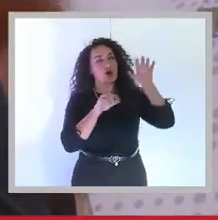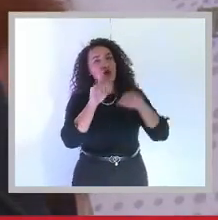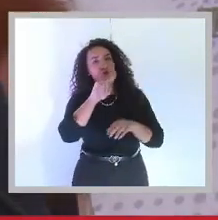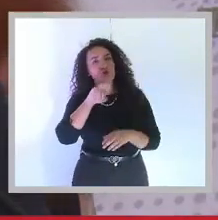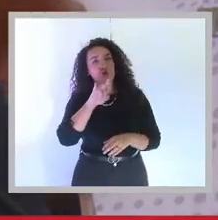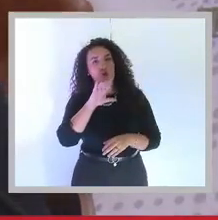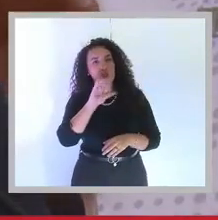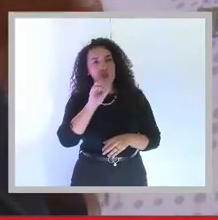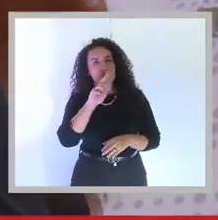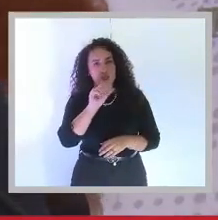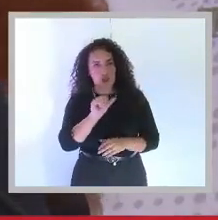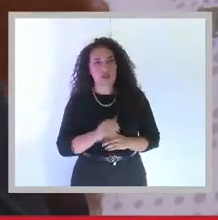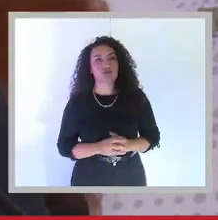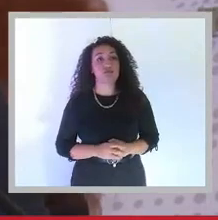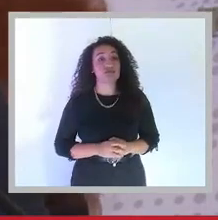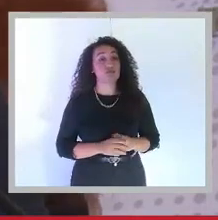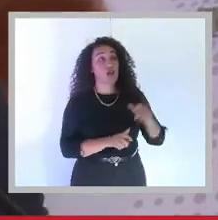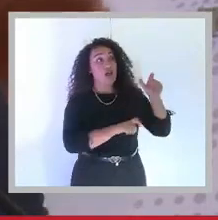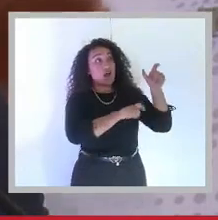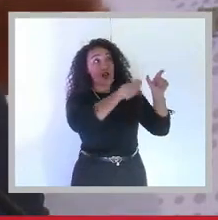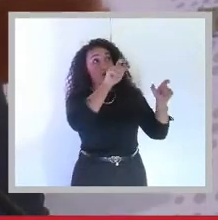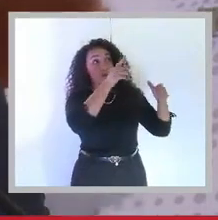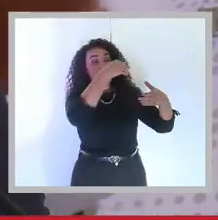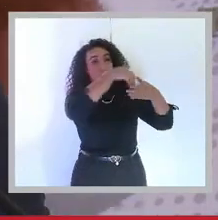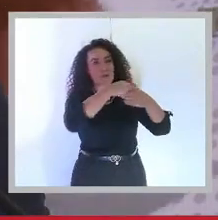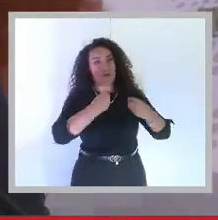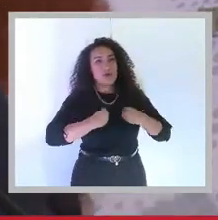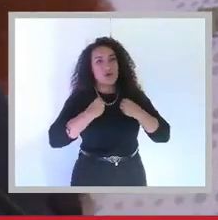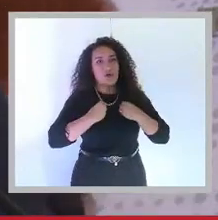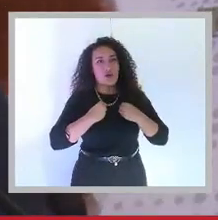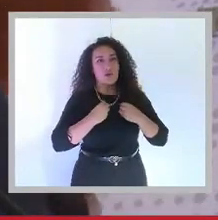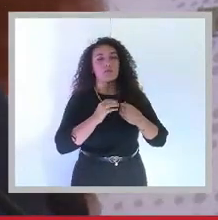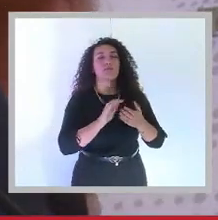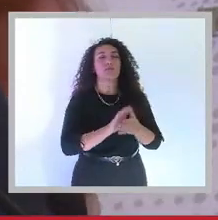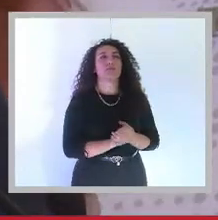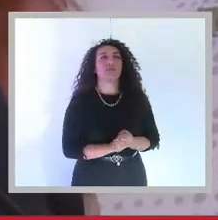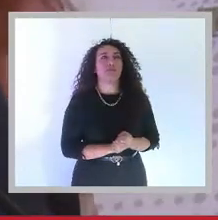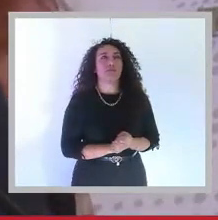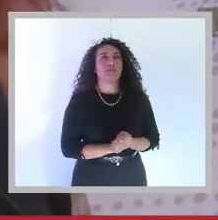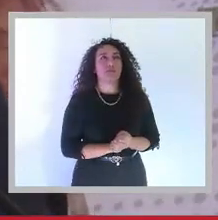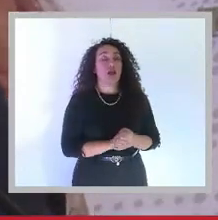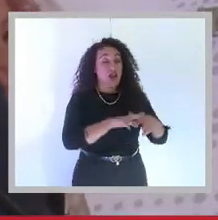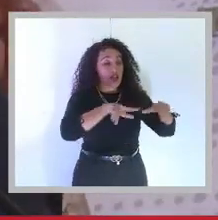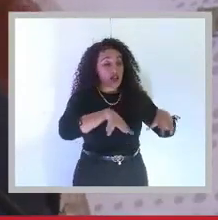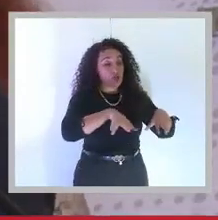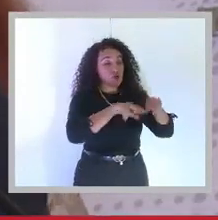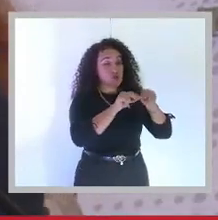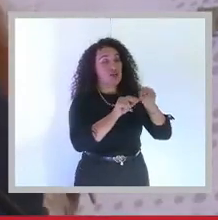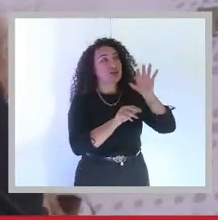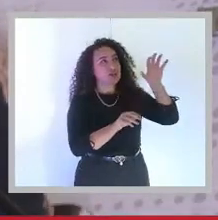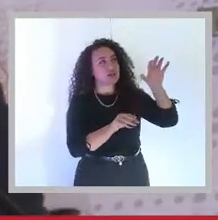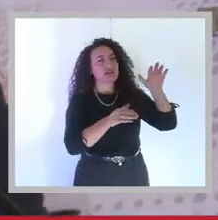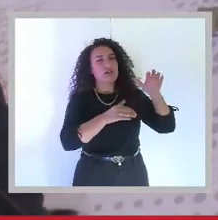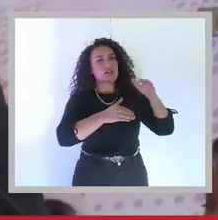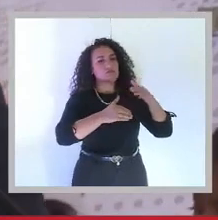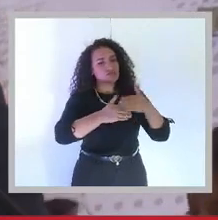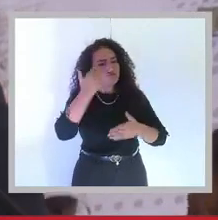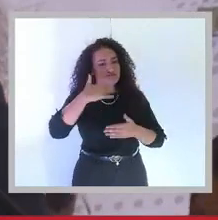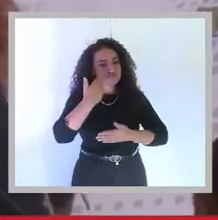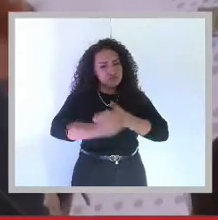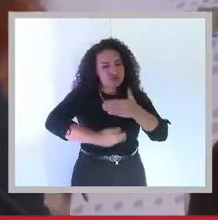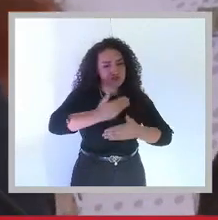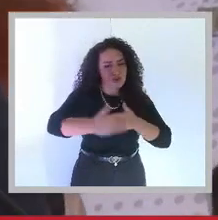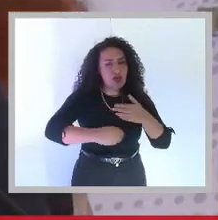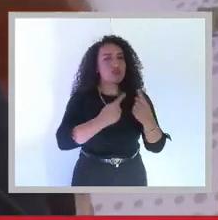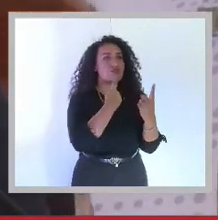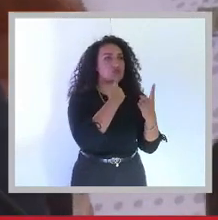sociedad sueca ha sido construida sobre el diálogo con base del